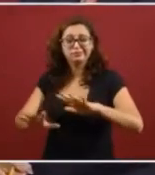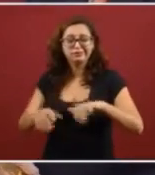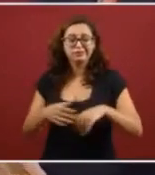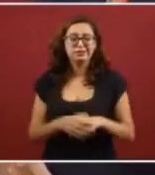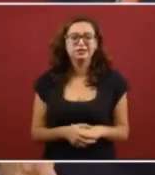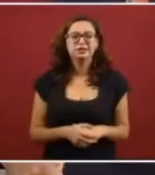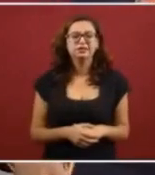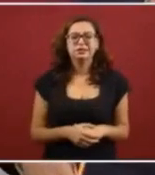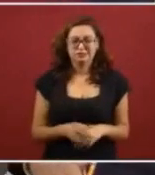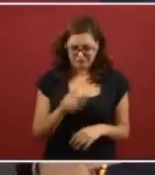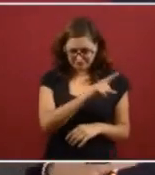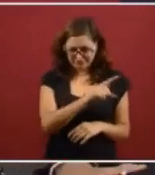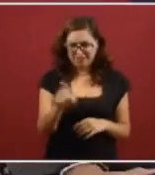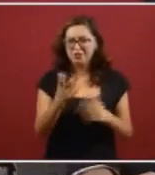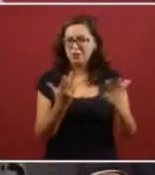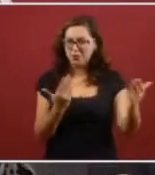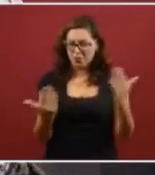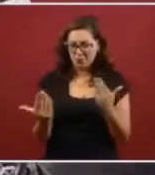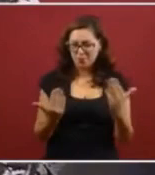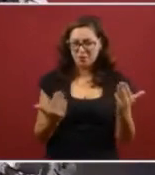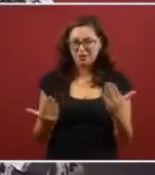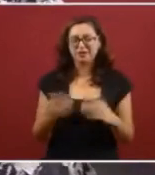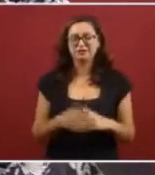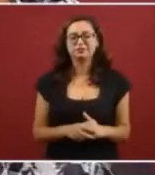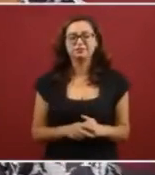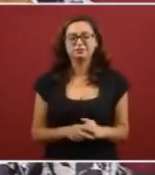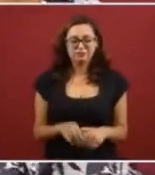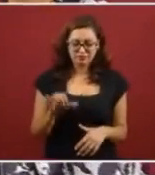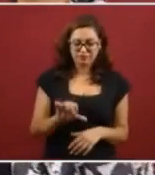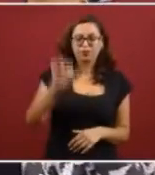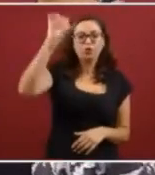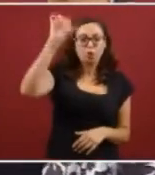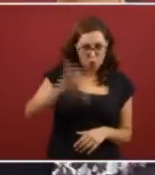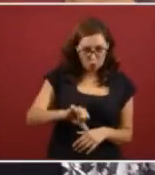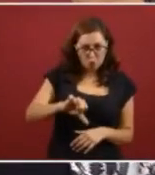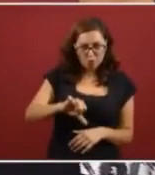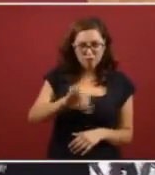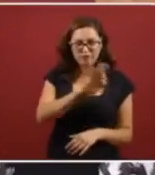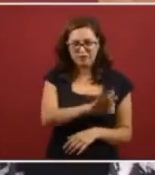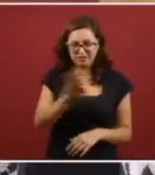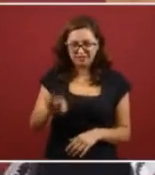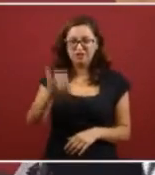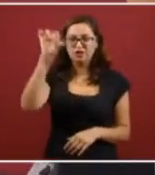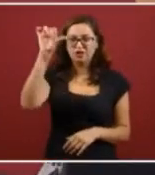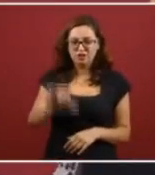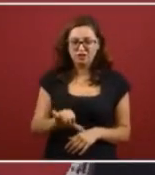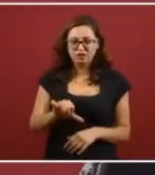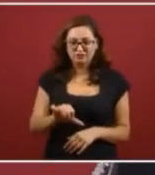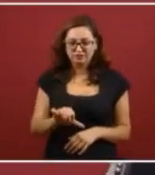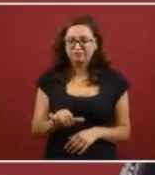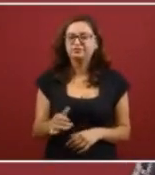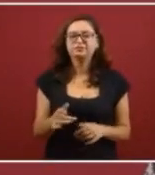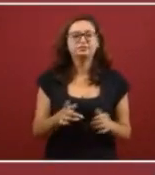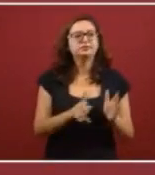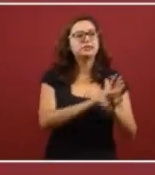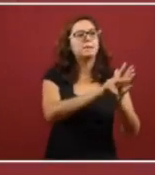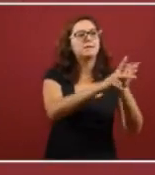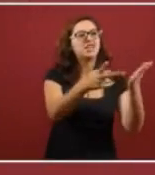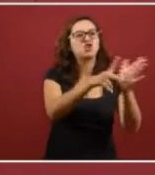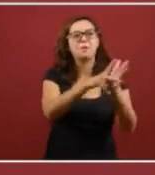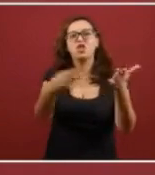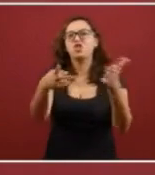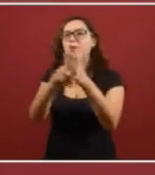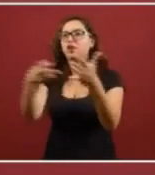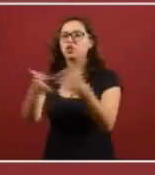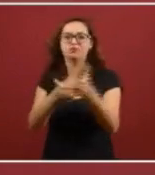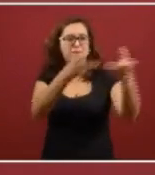el ejercicio. Why don't you do this exercise hoy. Today? Pongan en una get, mesa todos los get periódicos. On a